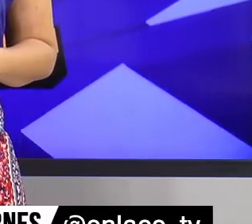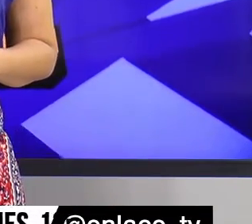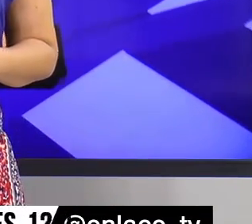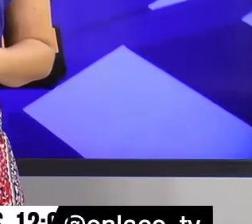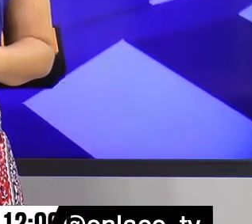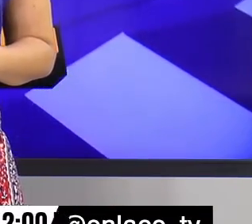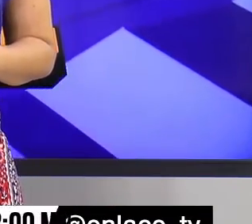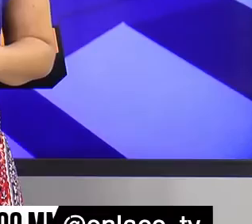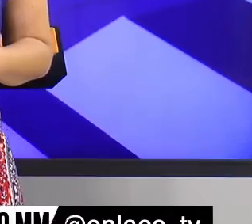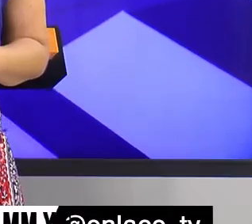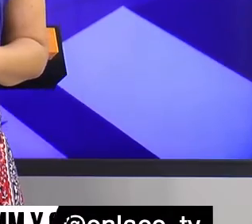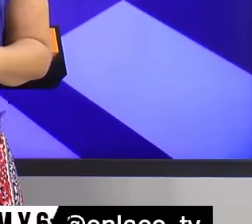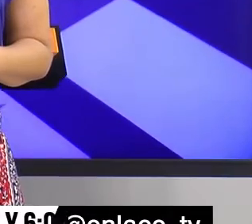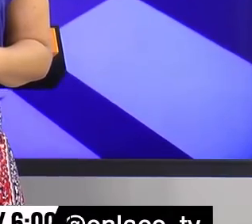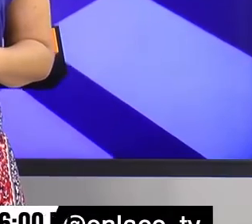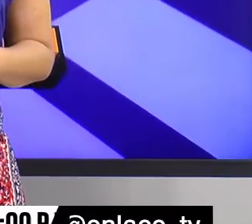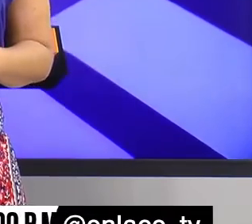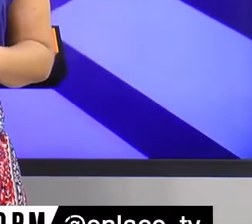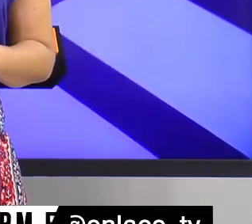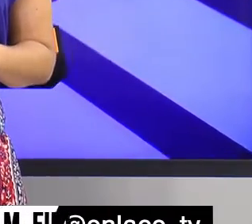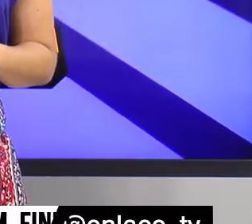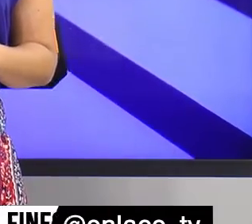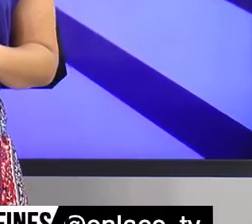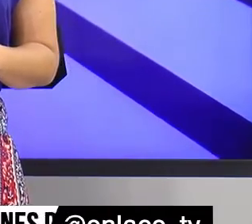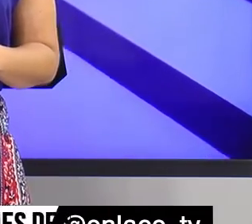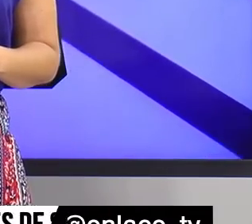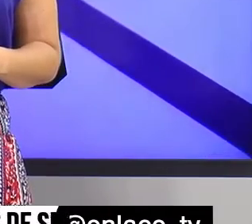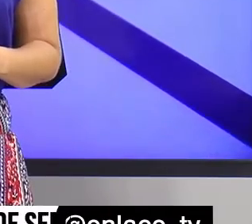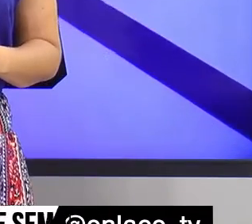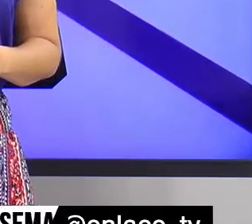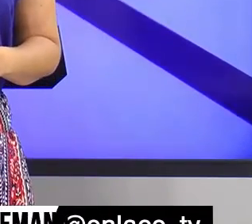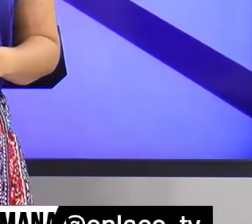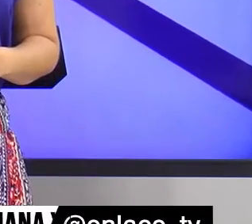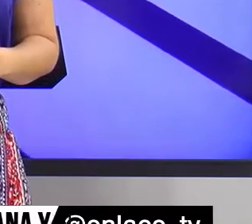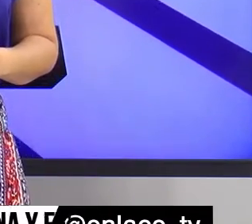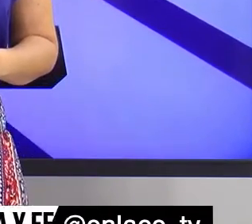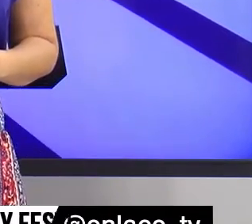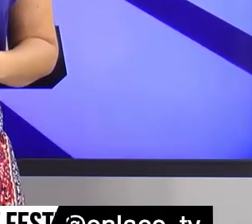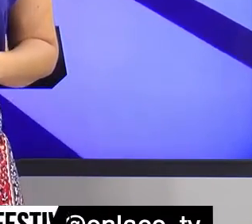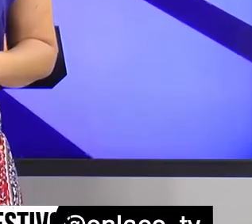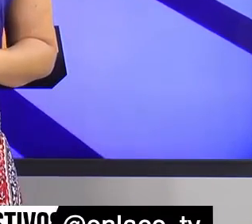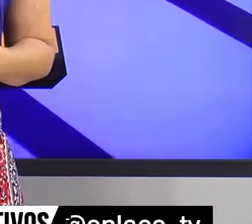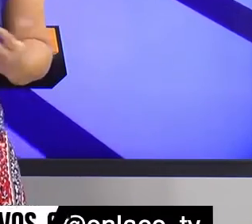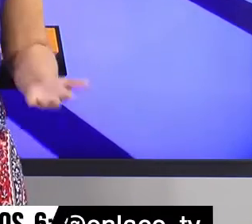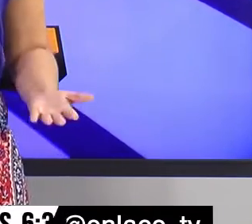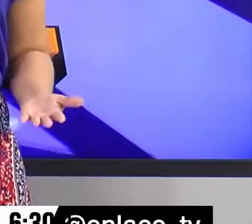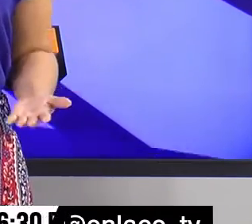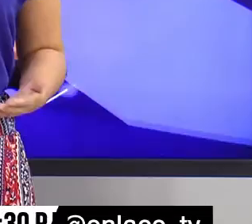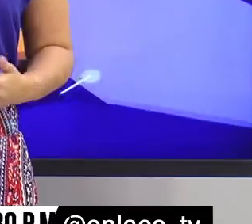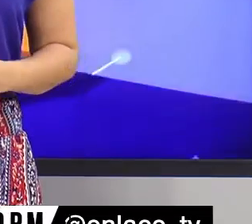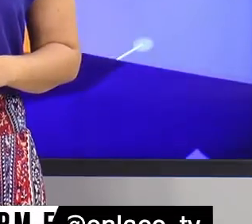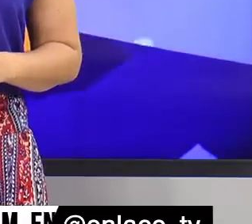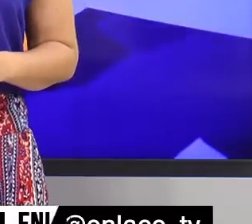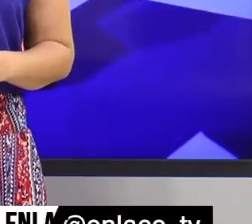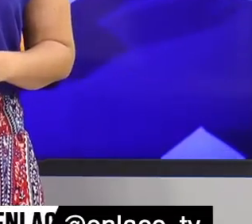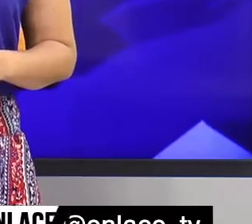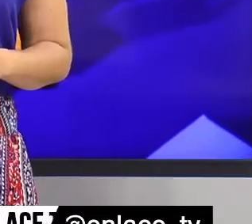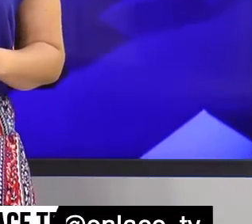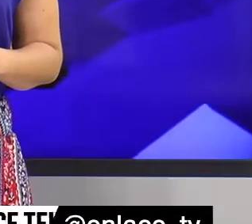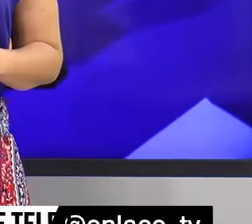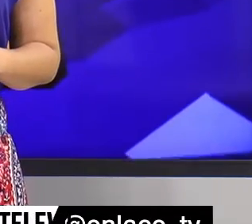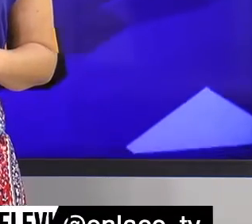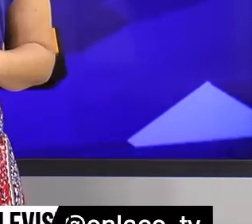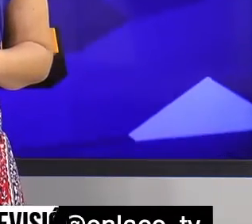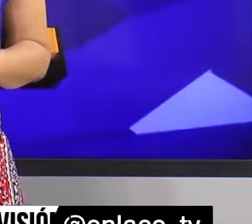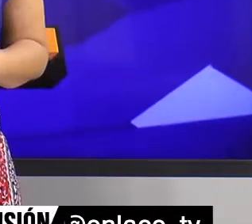Barranca Bermeja, pues es el inicio de importantes negocios para el puerto petrolero. En otras noticias, un maestro